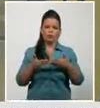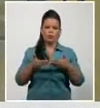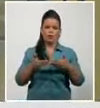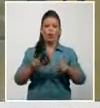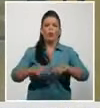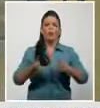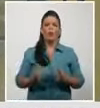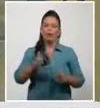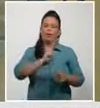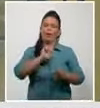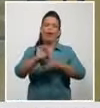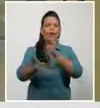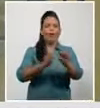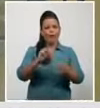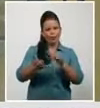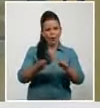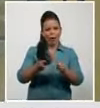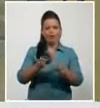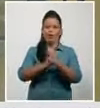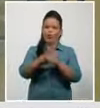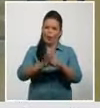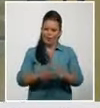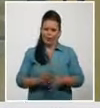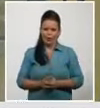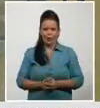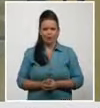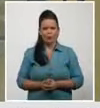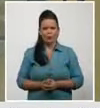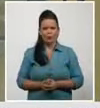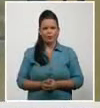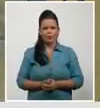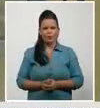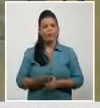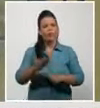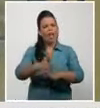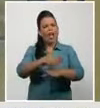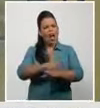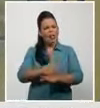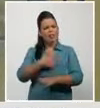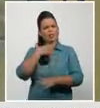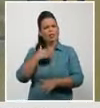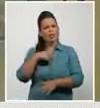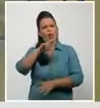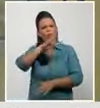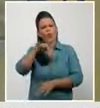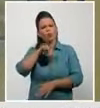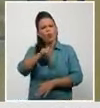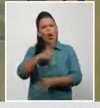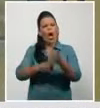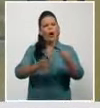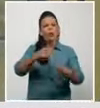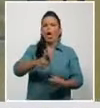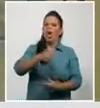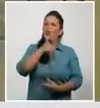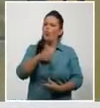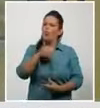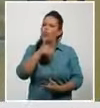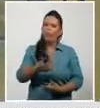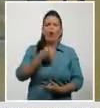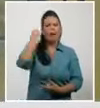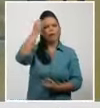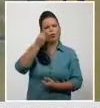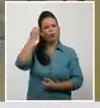la COVID-19. No quiero despedirme sin antes preguntarte si tienes alguna preocupación, alguna inquietud, alguna pregunta